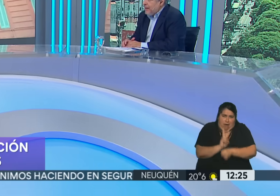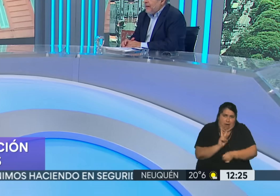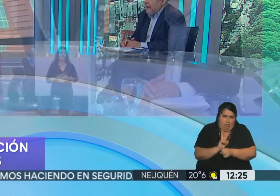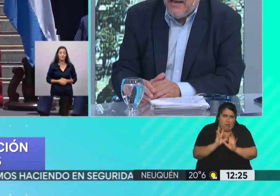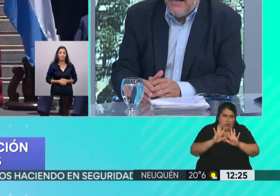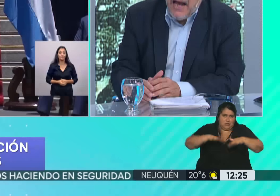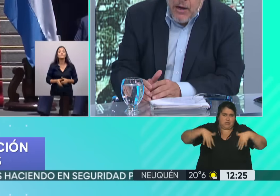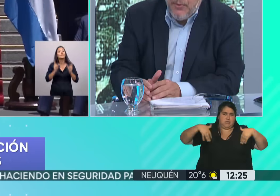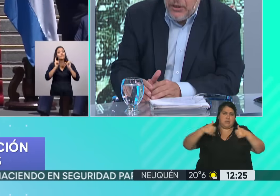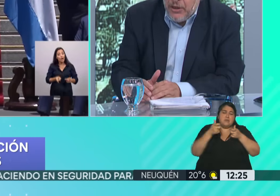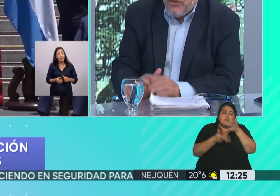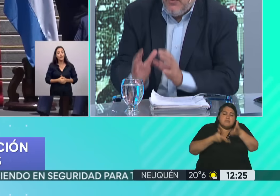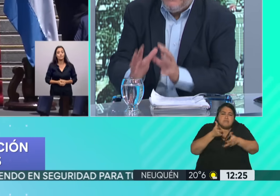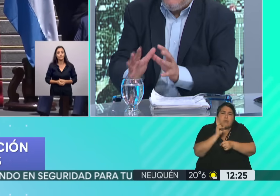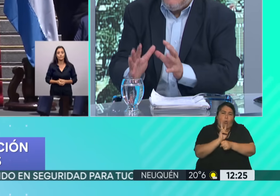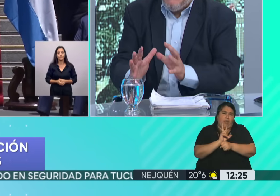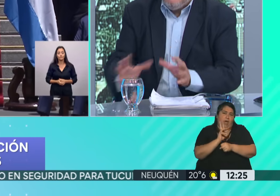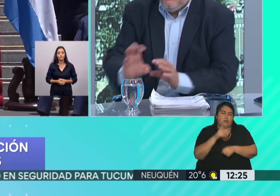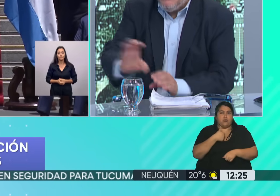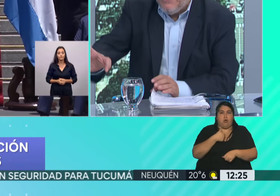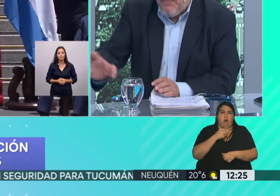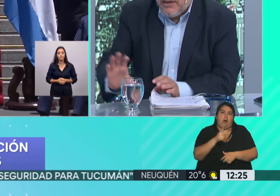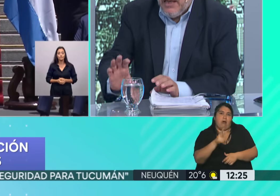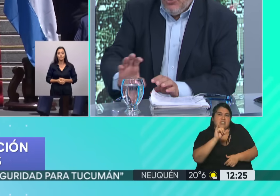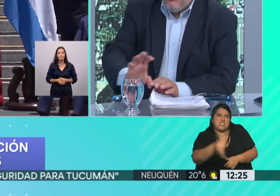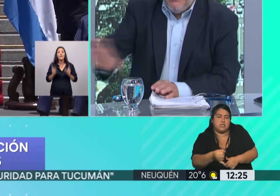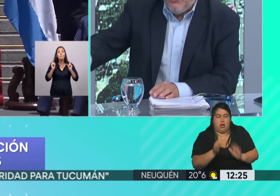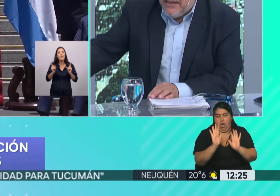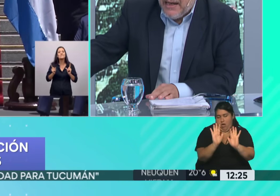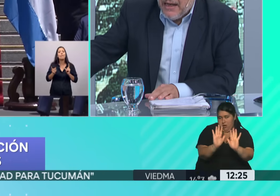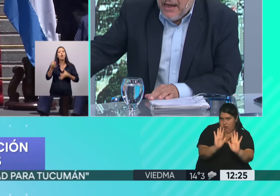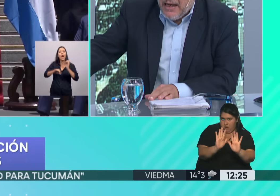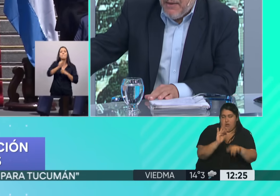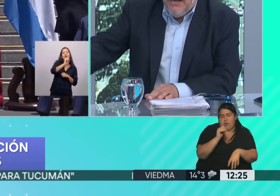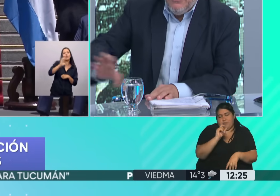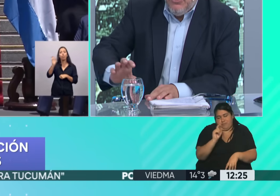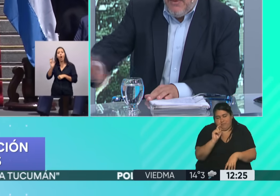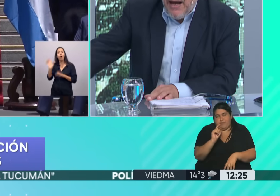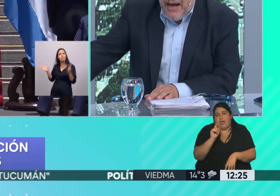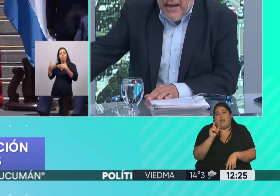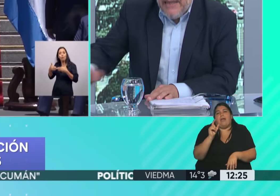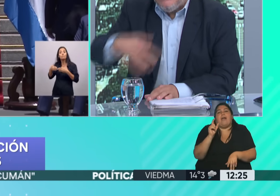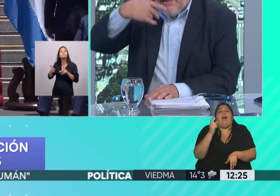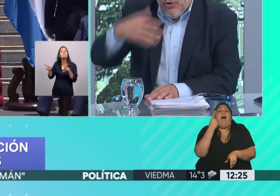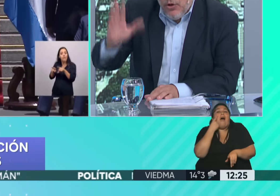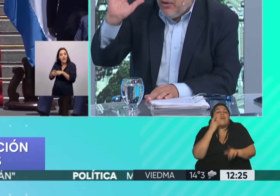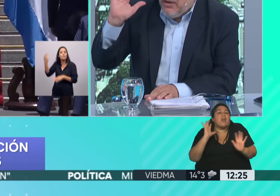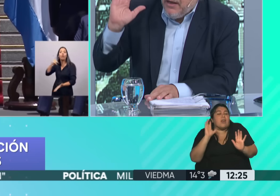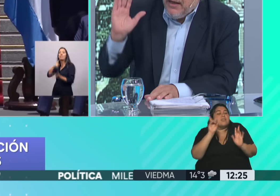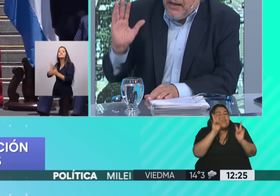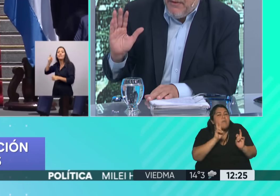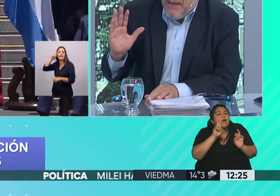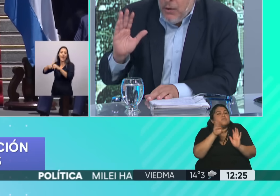entender cómo es el mecanismo Claro Por eso quiero ser prente de este tema Si Bueno le abre la puerta no sabemos hacia por supuesto va a ir salvo que